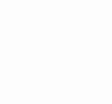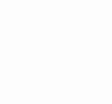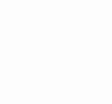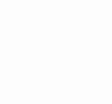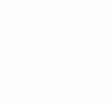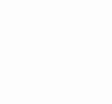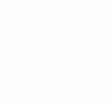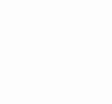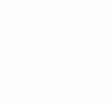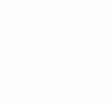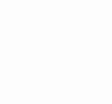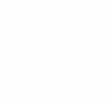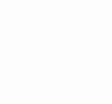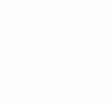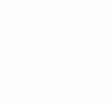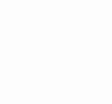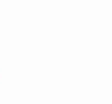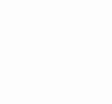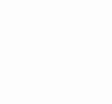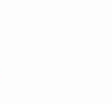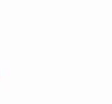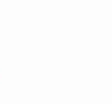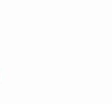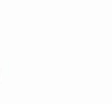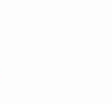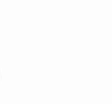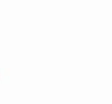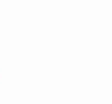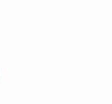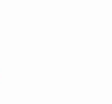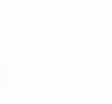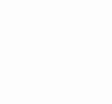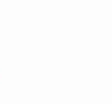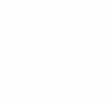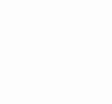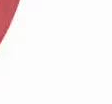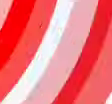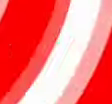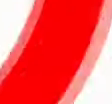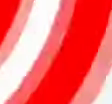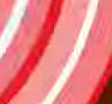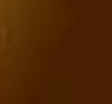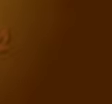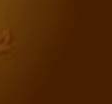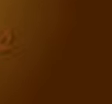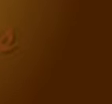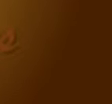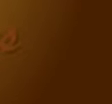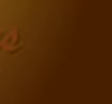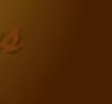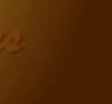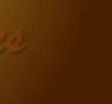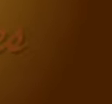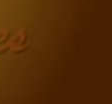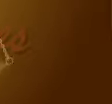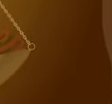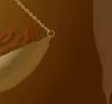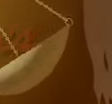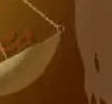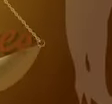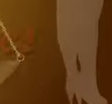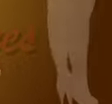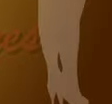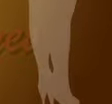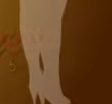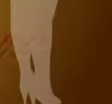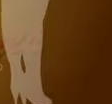y la licenciada Erika García hablará de las regulaciones que deberían de existir cuando alguno de los padres no vive con